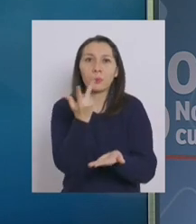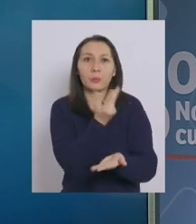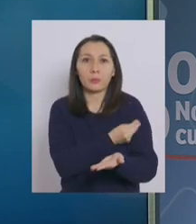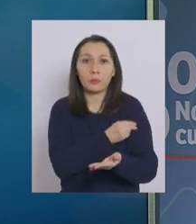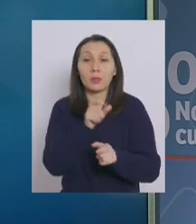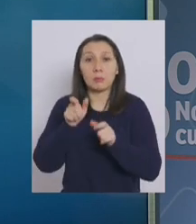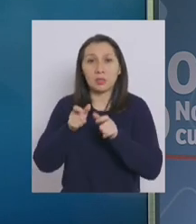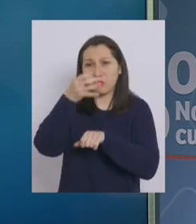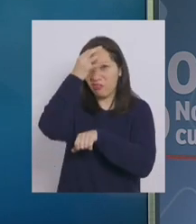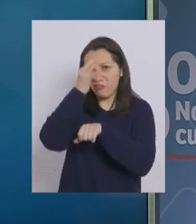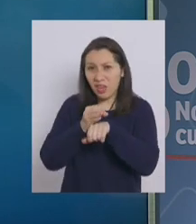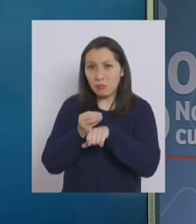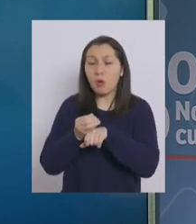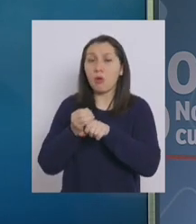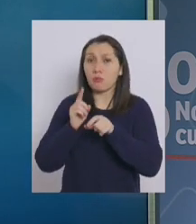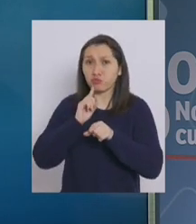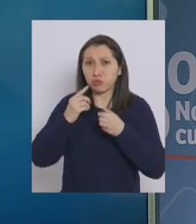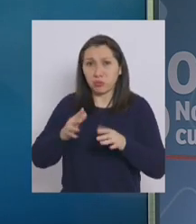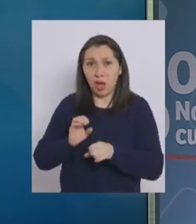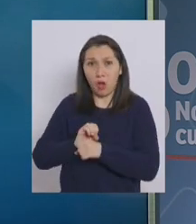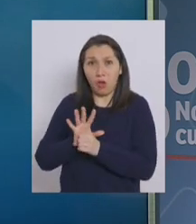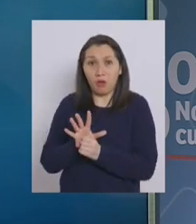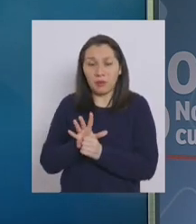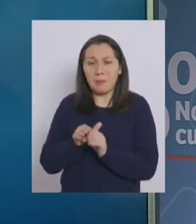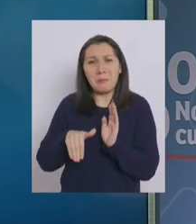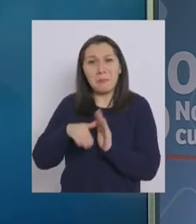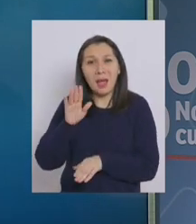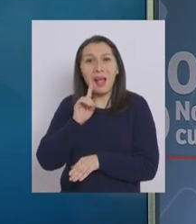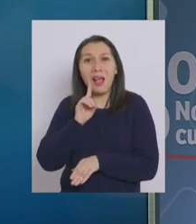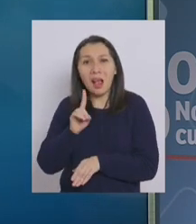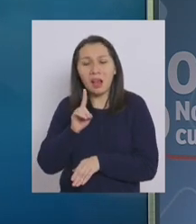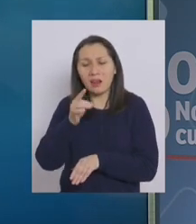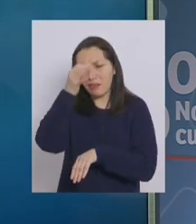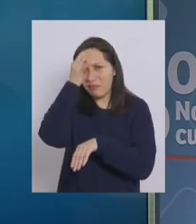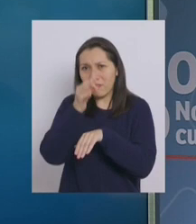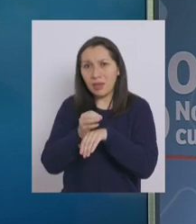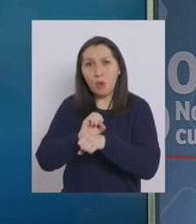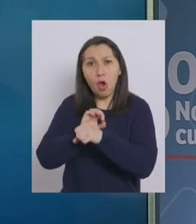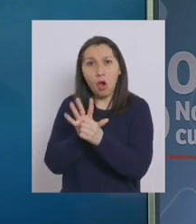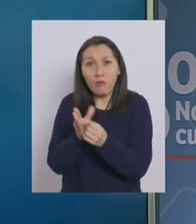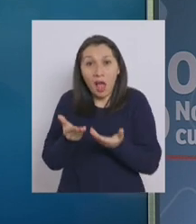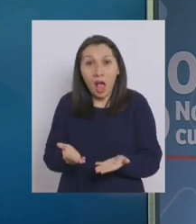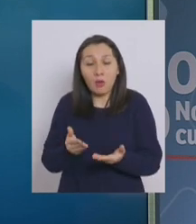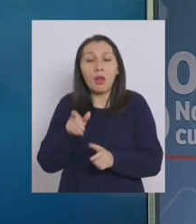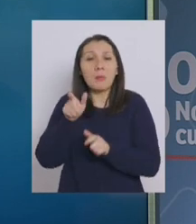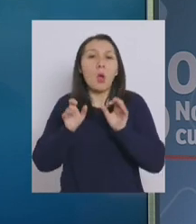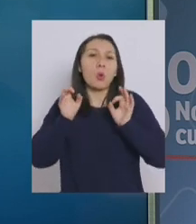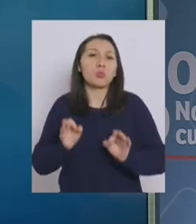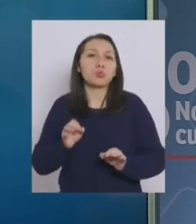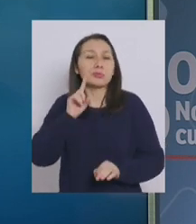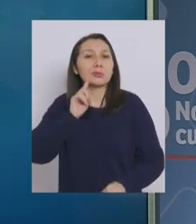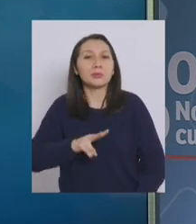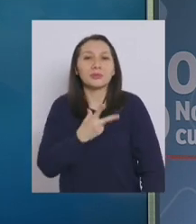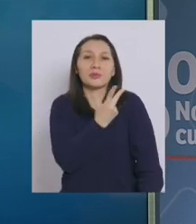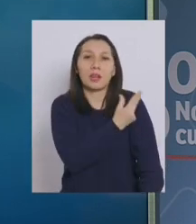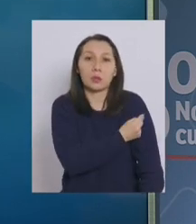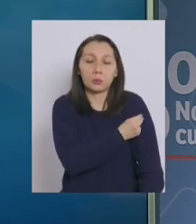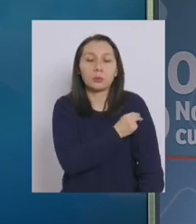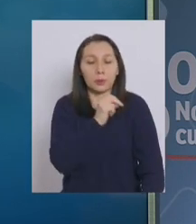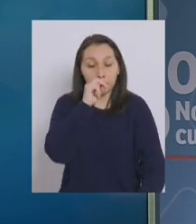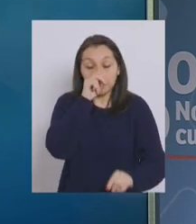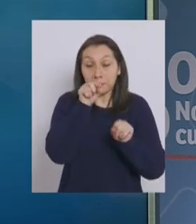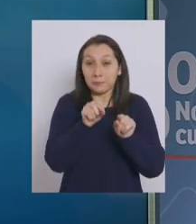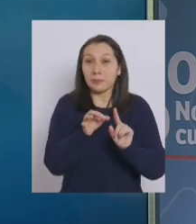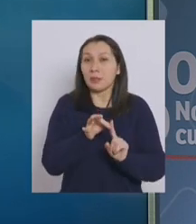casos activos, hemos visto que la mayor concentración de casos activos se concentra en las personas que no están vacunadas y que se ha ido